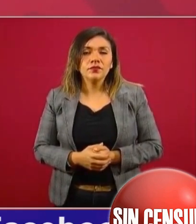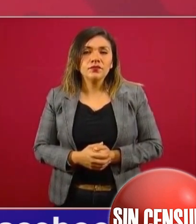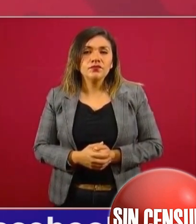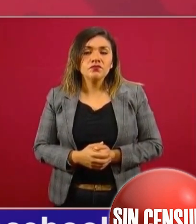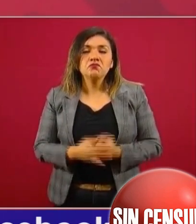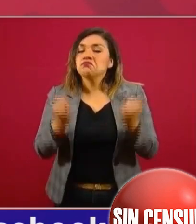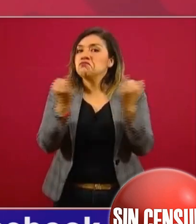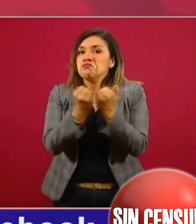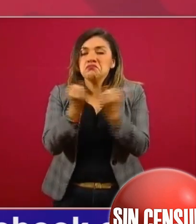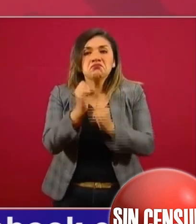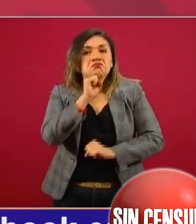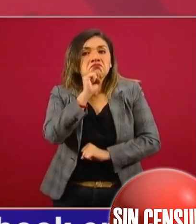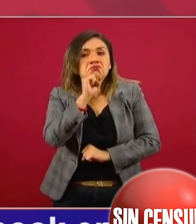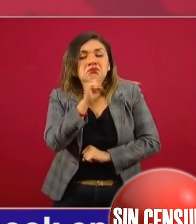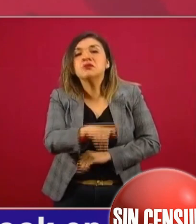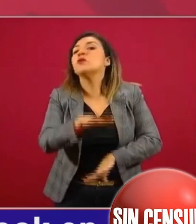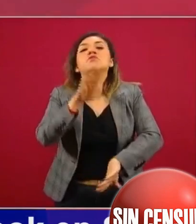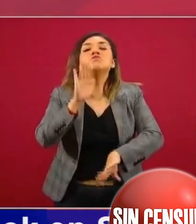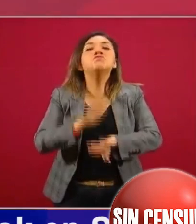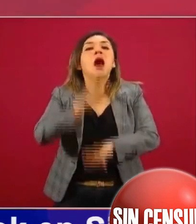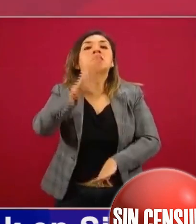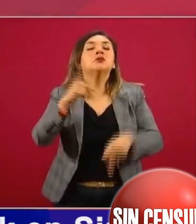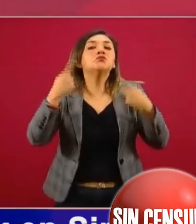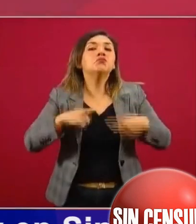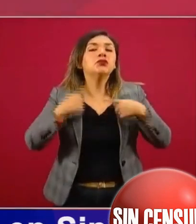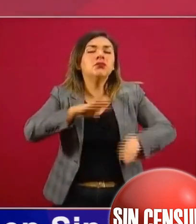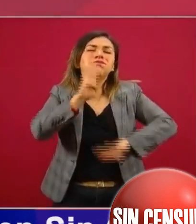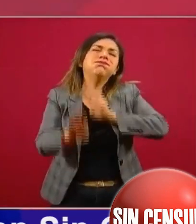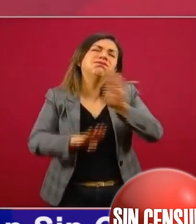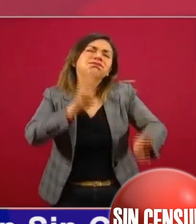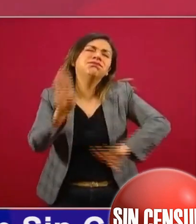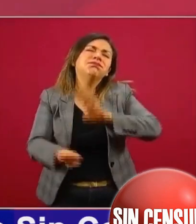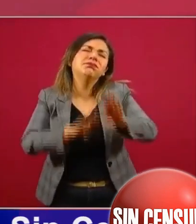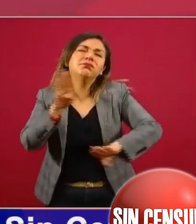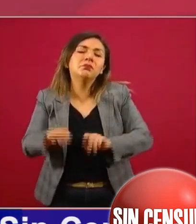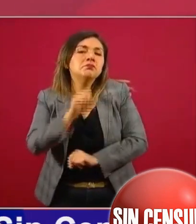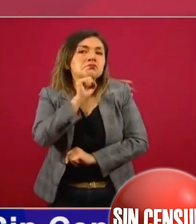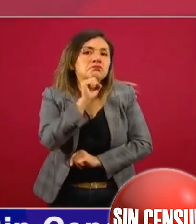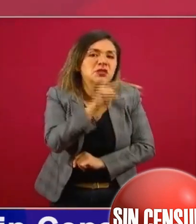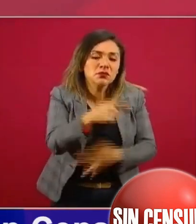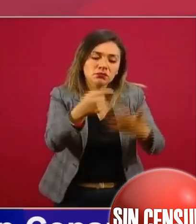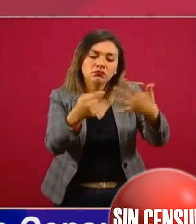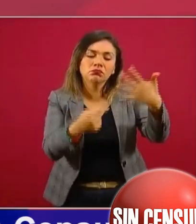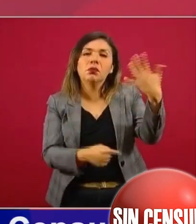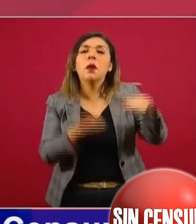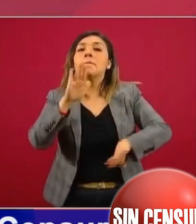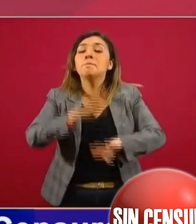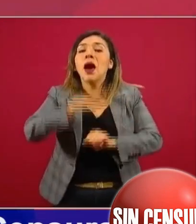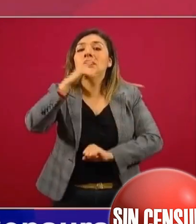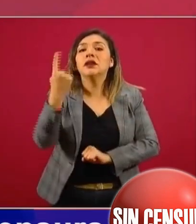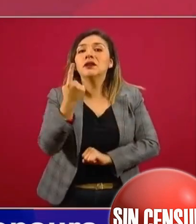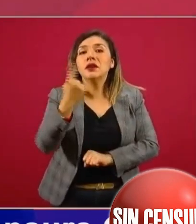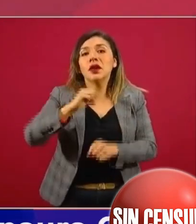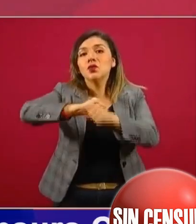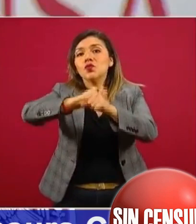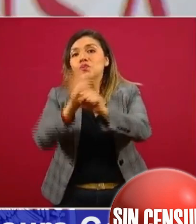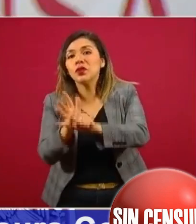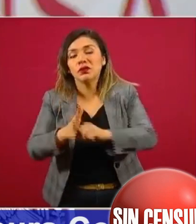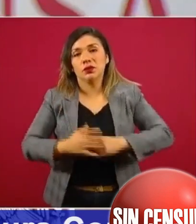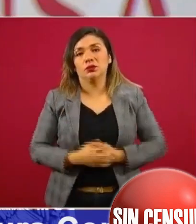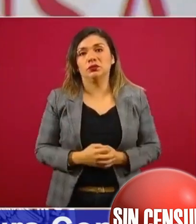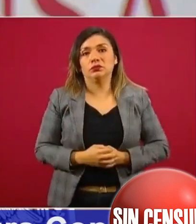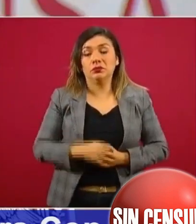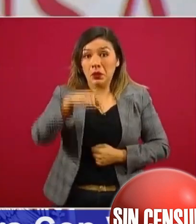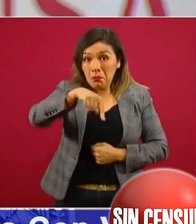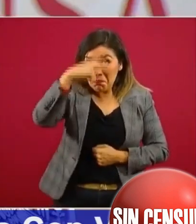de más causas de mortalidad que el coronavirus en